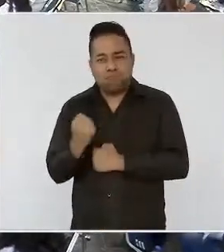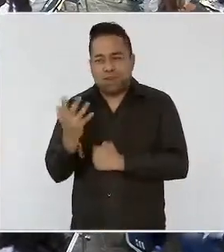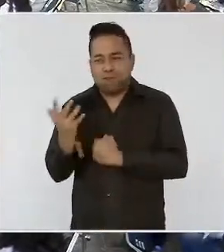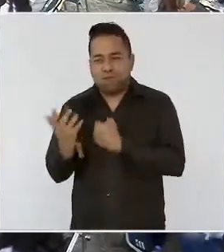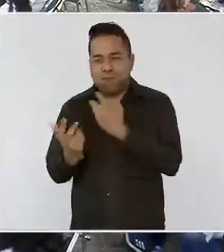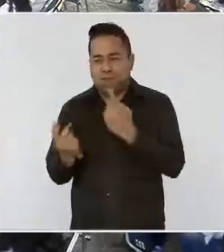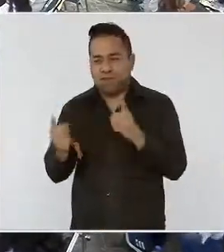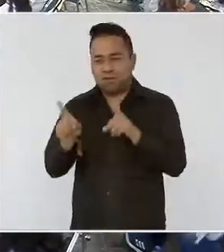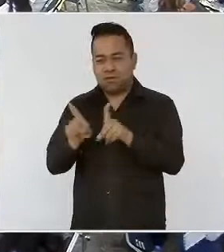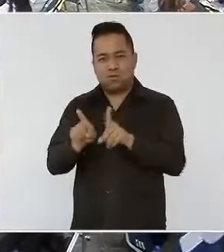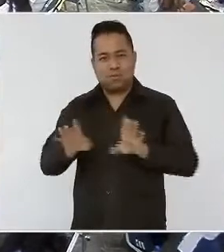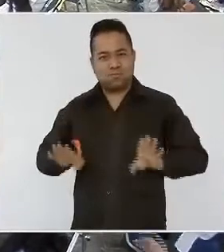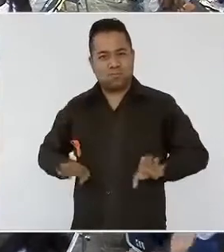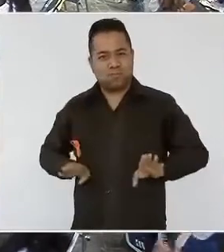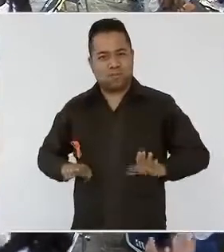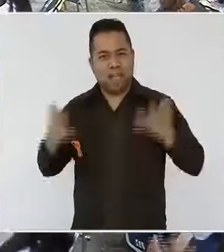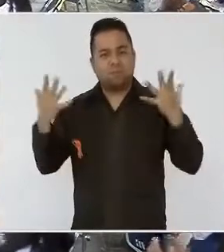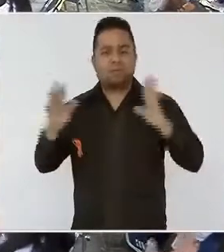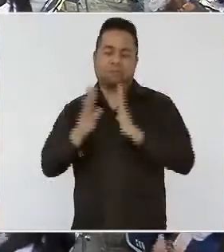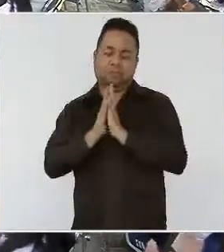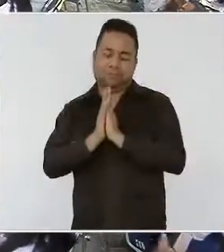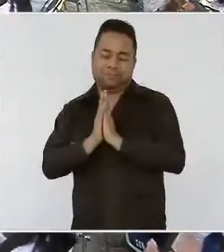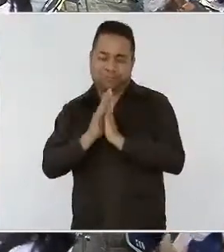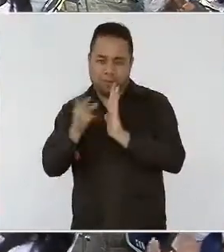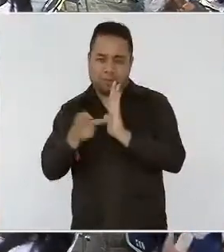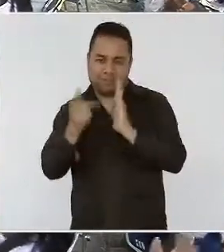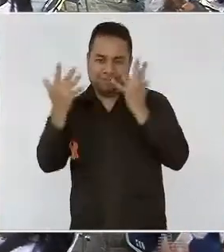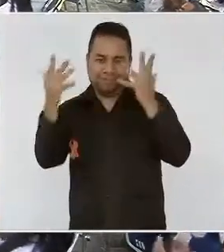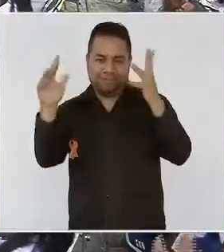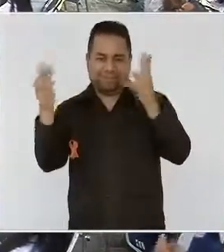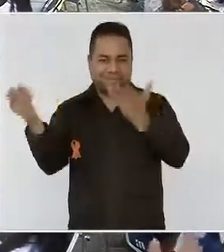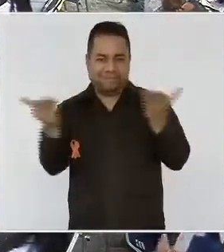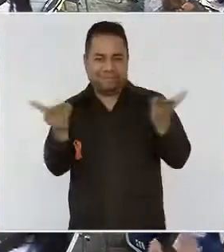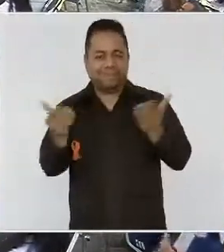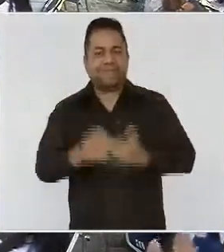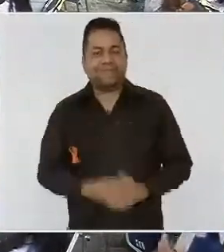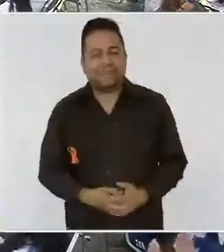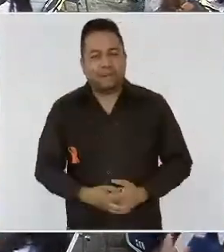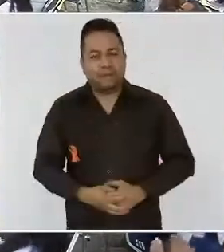Excelente dueto. Un aplauso, por favor, otra vez.